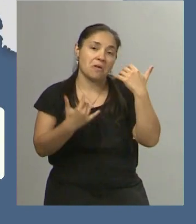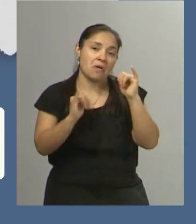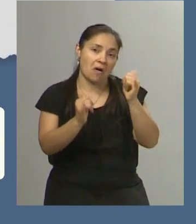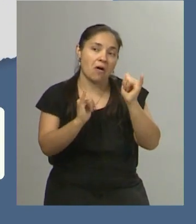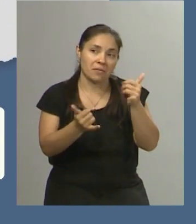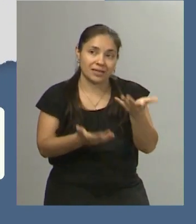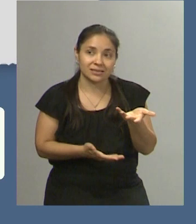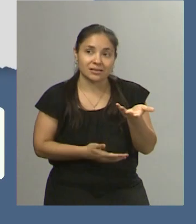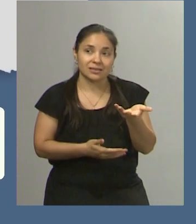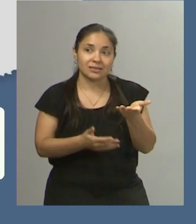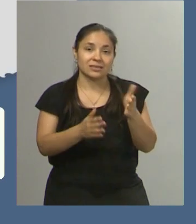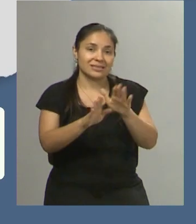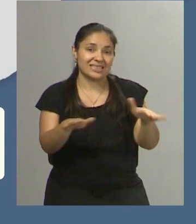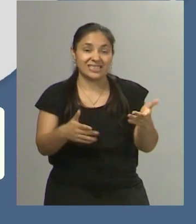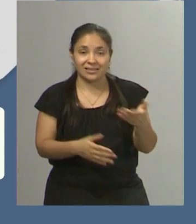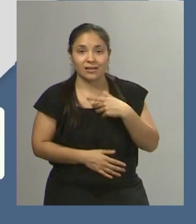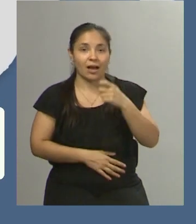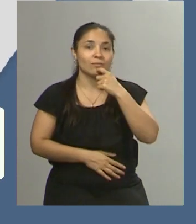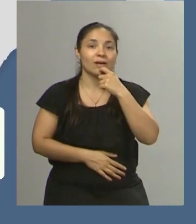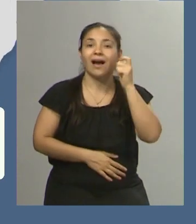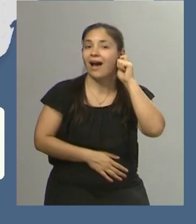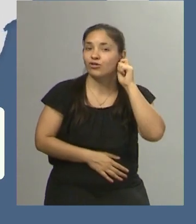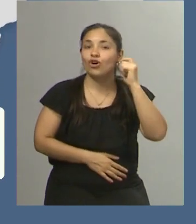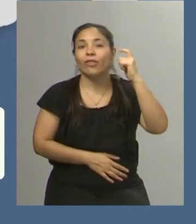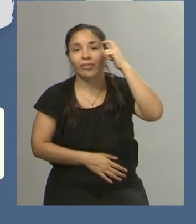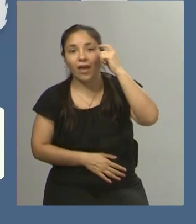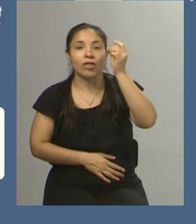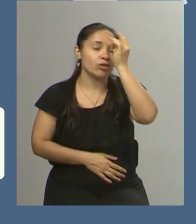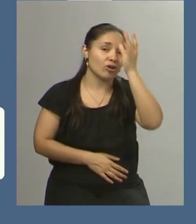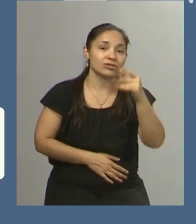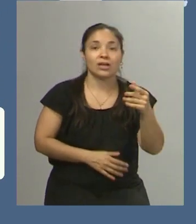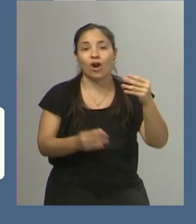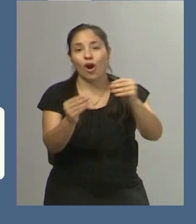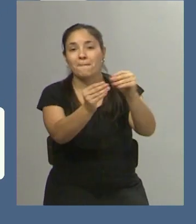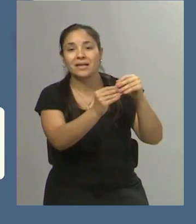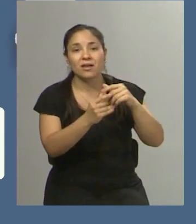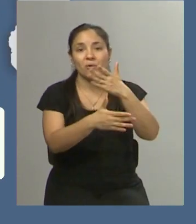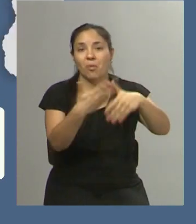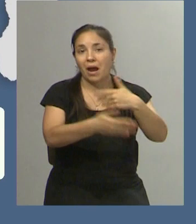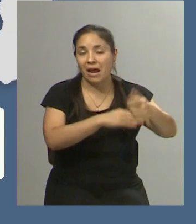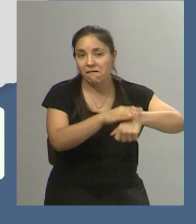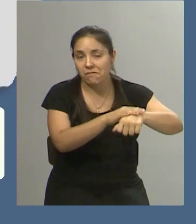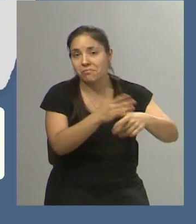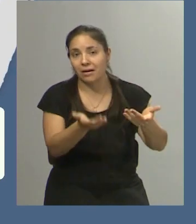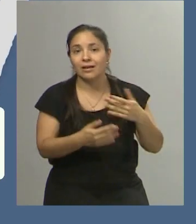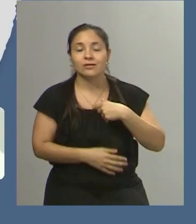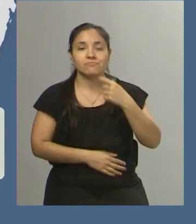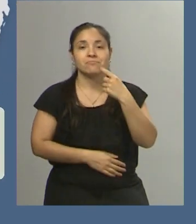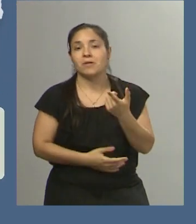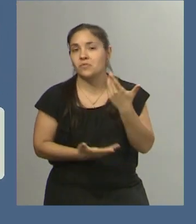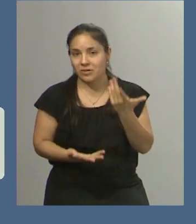¿no? Claro. 10, 12 años, que juegan al fútbol con sus compañeros. Y la pregunta